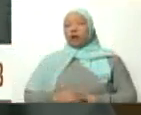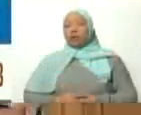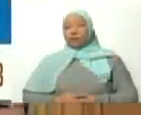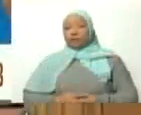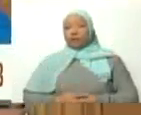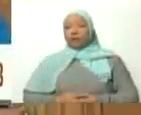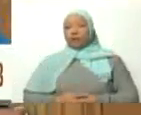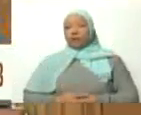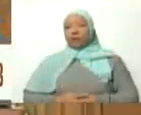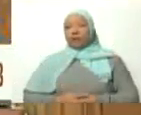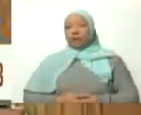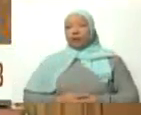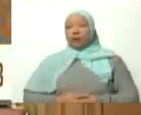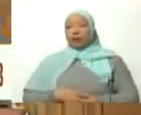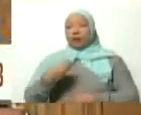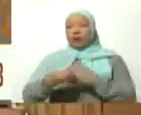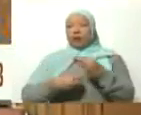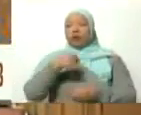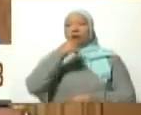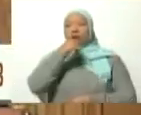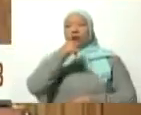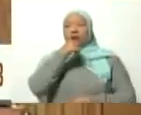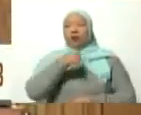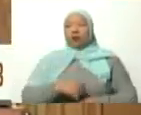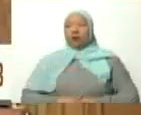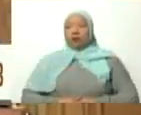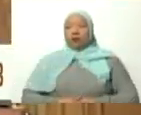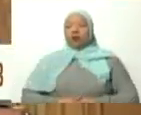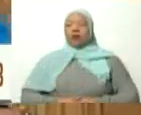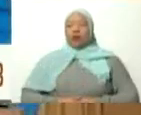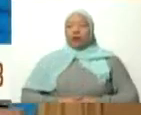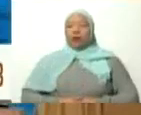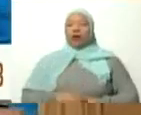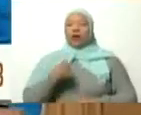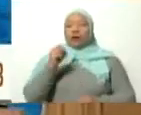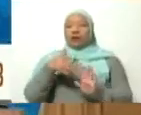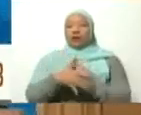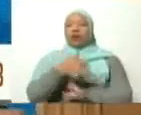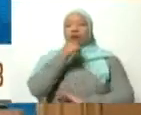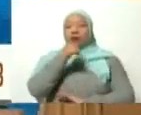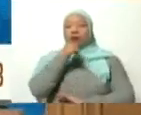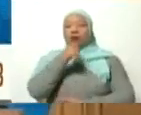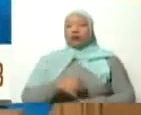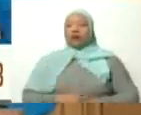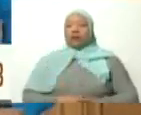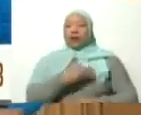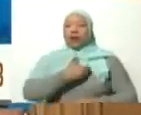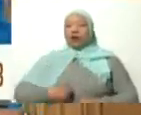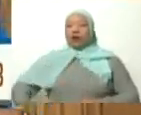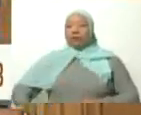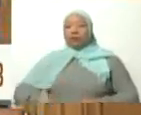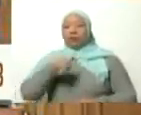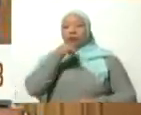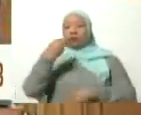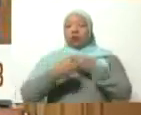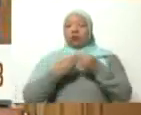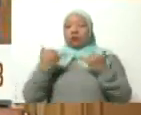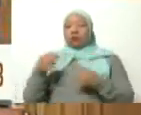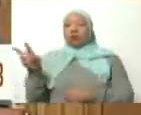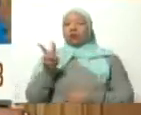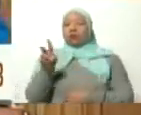preguntarse, porque hay que responderlo muy claro, ¿quién tiene bloqueados los recursos financieros de Venezuela en el